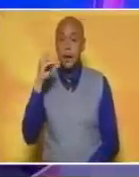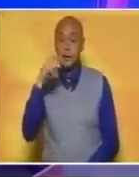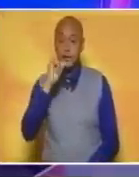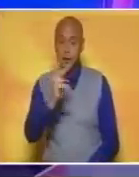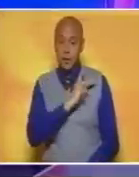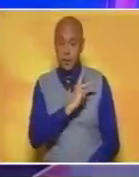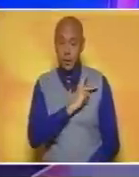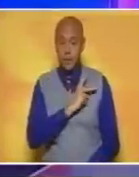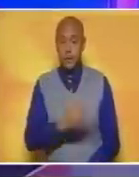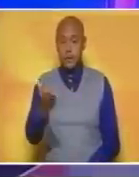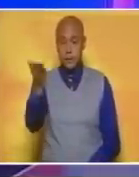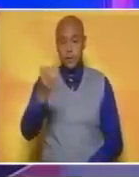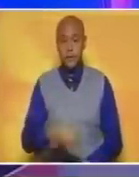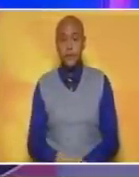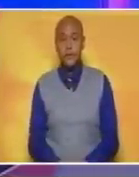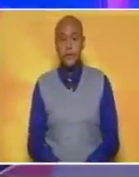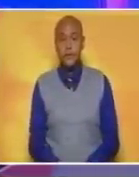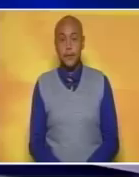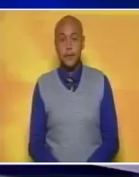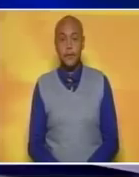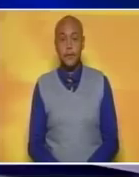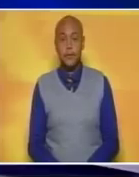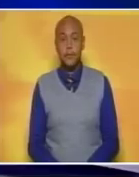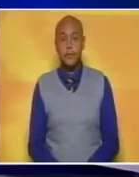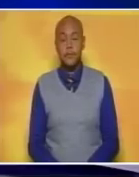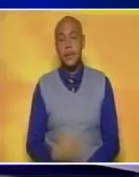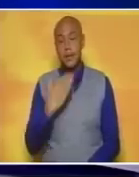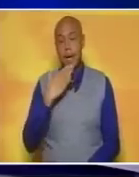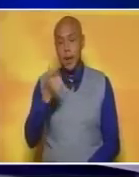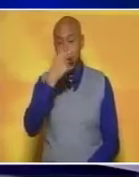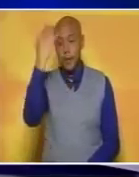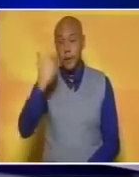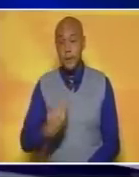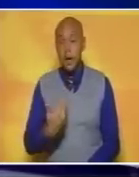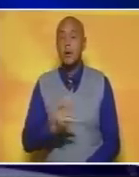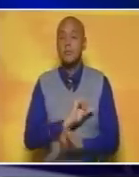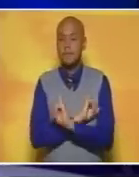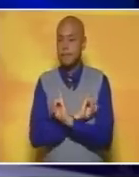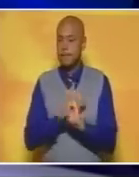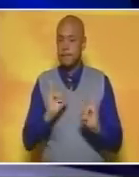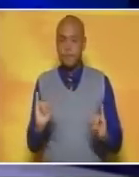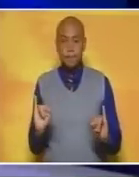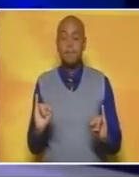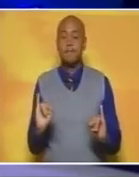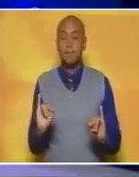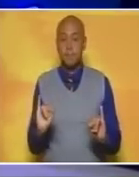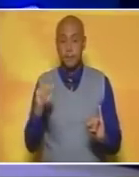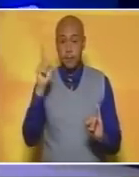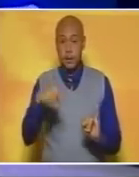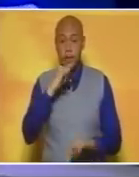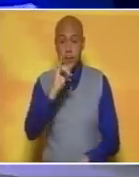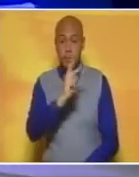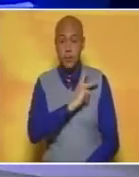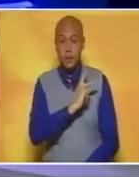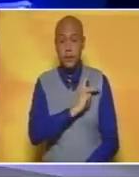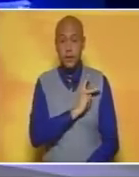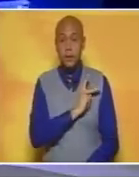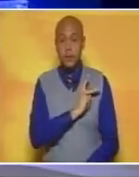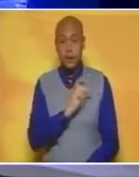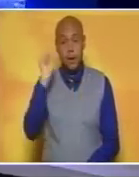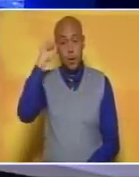su noticiero Venevisión. Gracias, Nieves, y de esta manera ponemos punto final a la presente emisión.